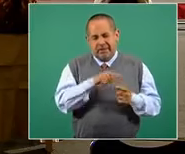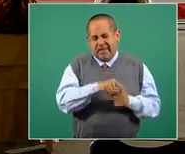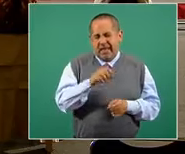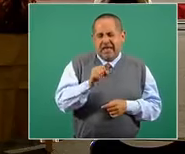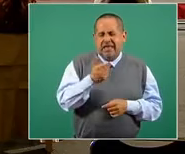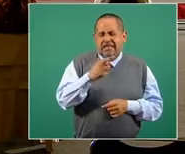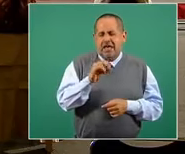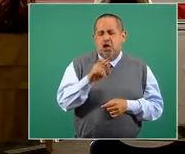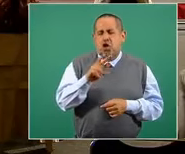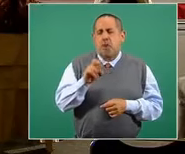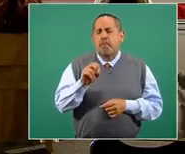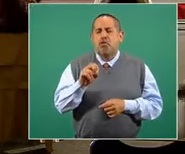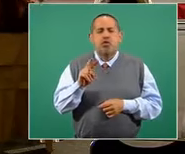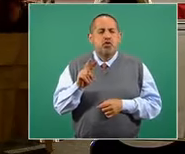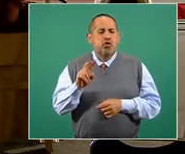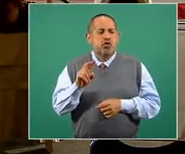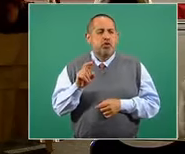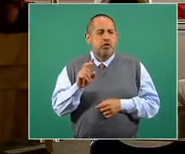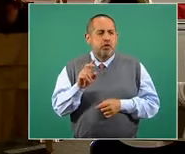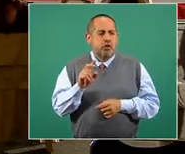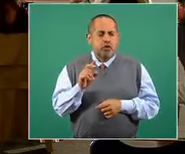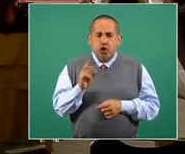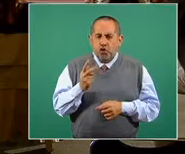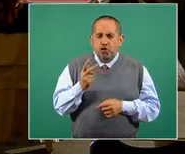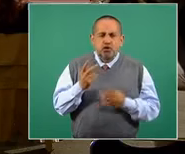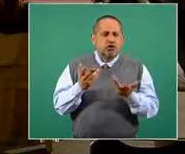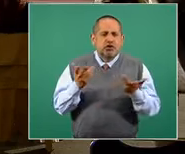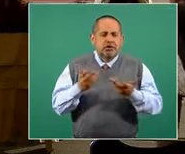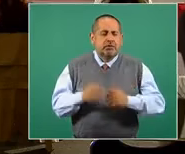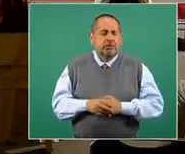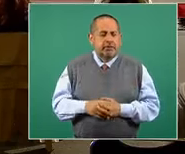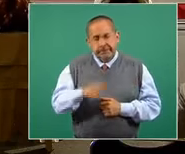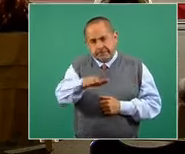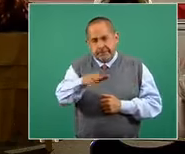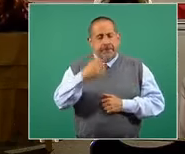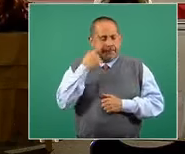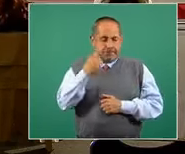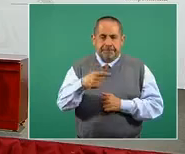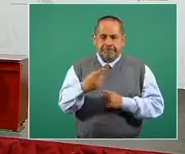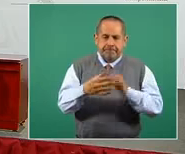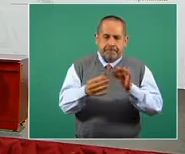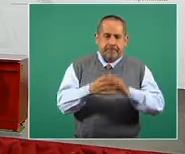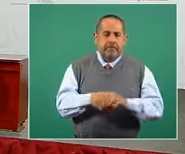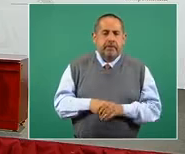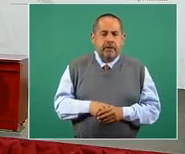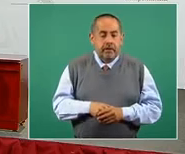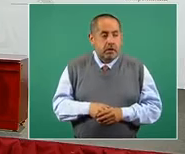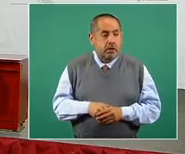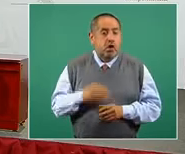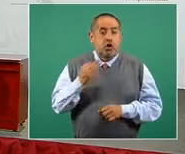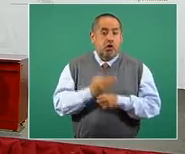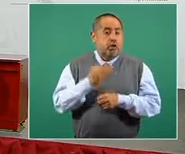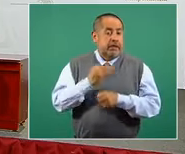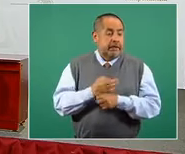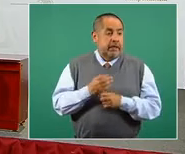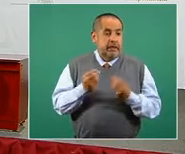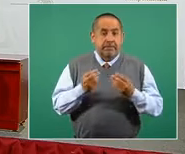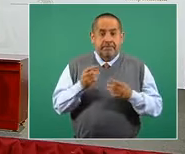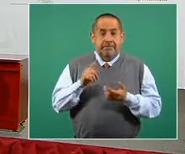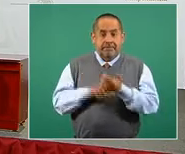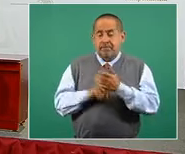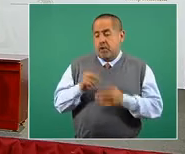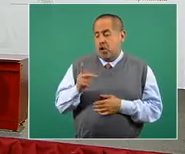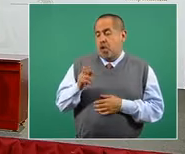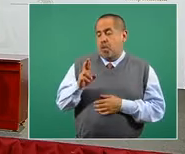SARS-CoV-2? Bueno, lo que podemos comentar es que ha tomado relevancia esta proteína